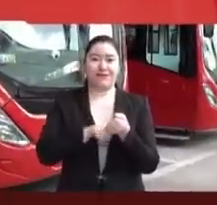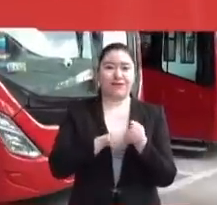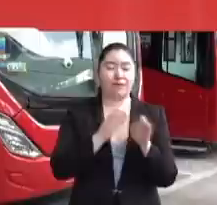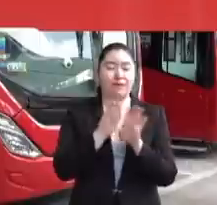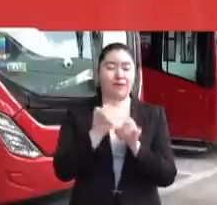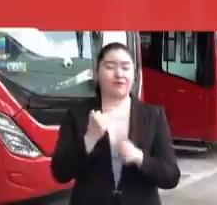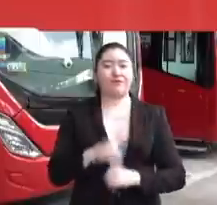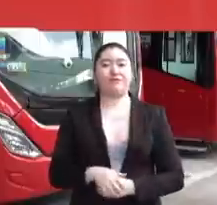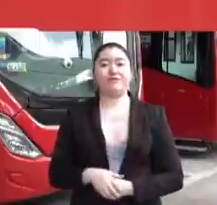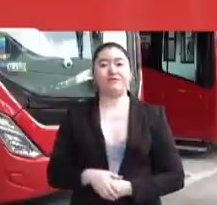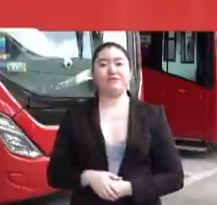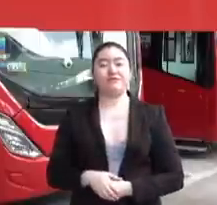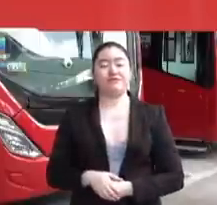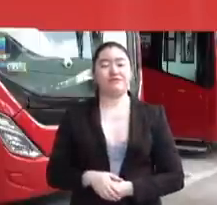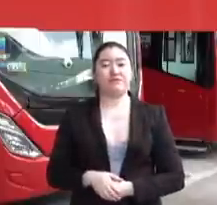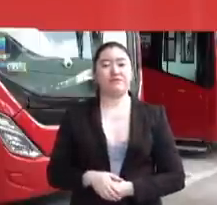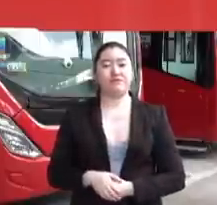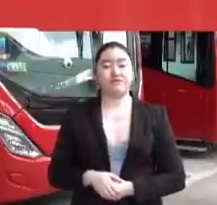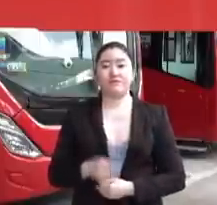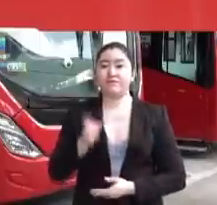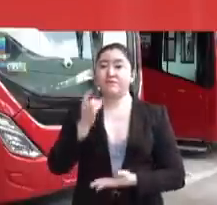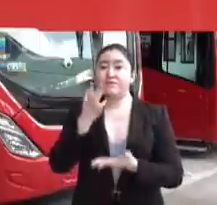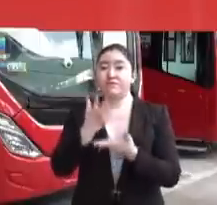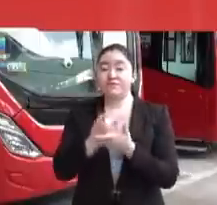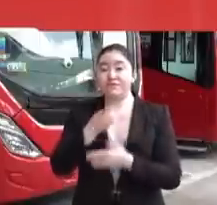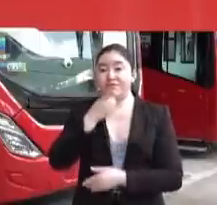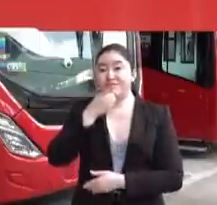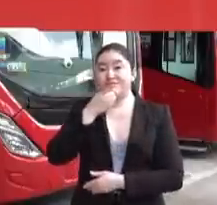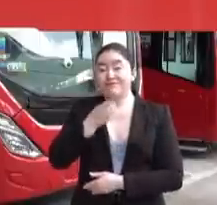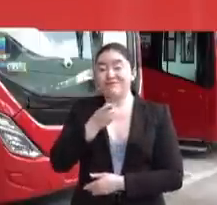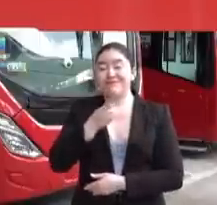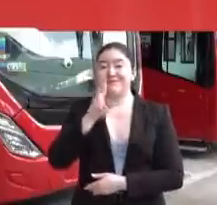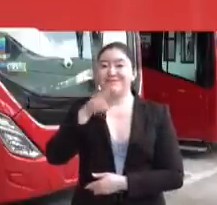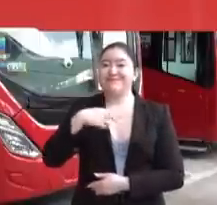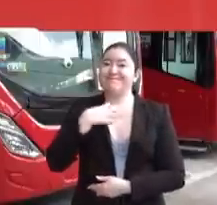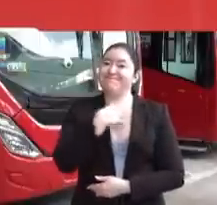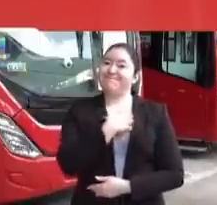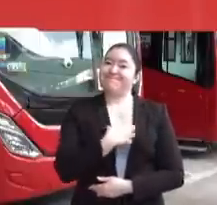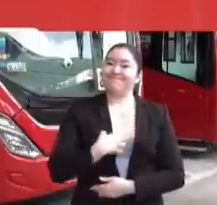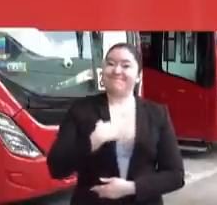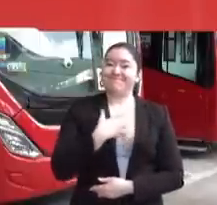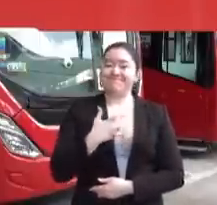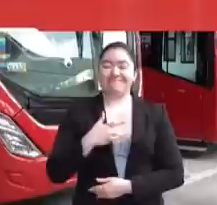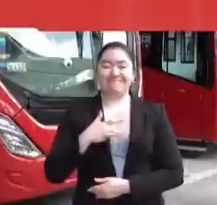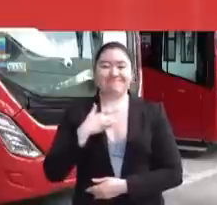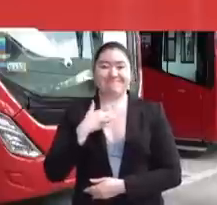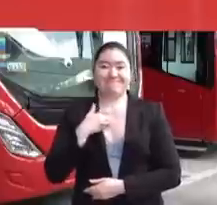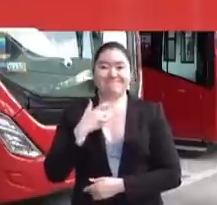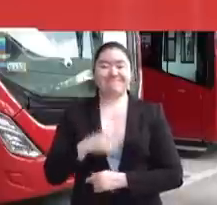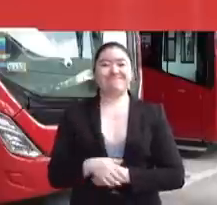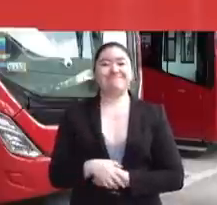Metrobús. Pues yo solamente decirles que me siento muy contenta.